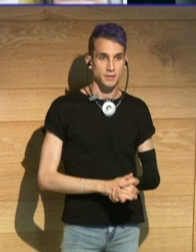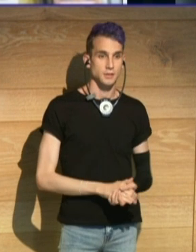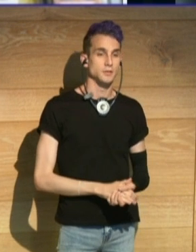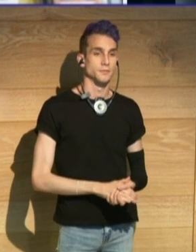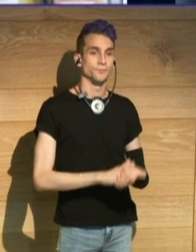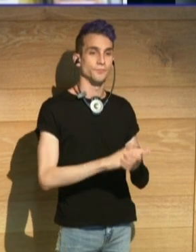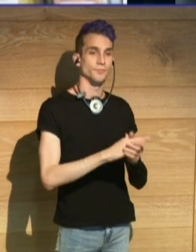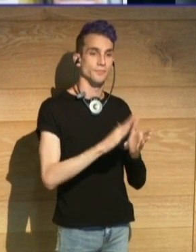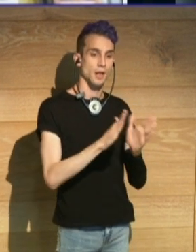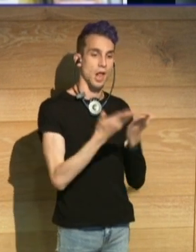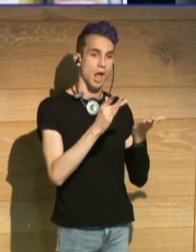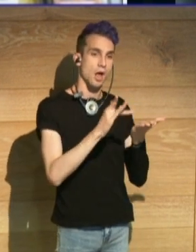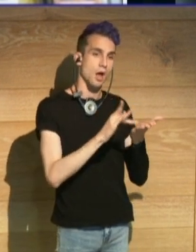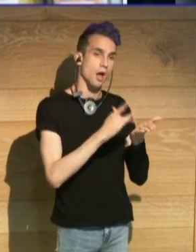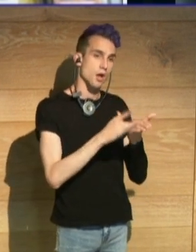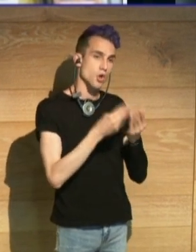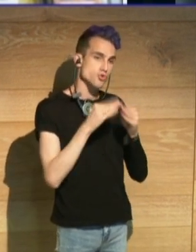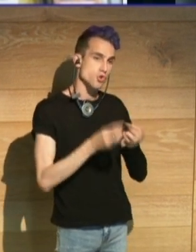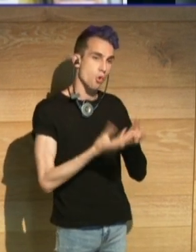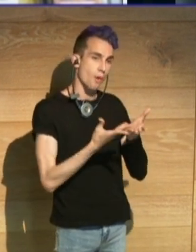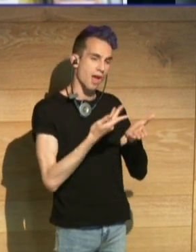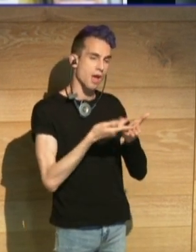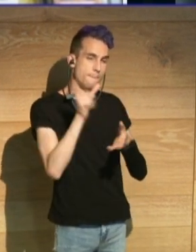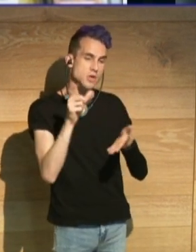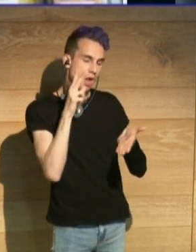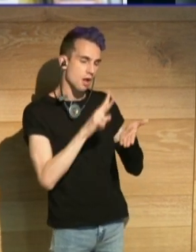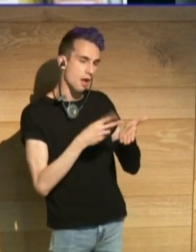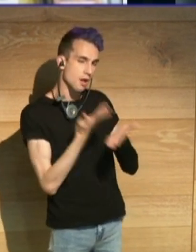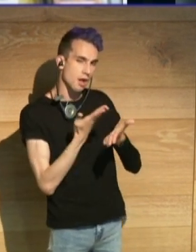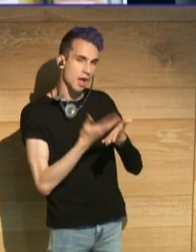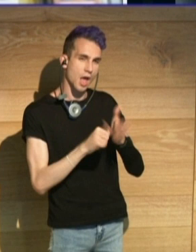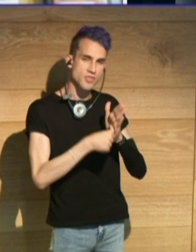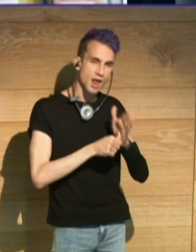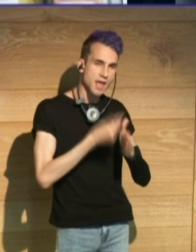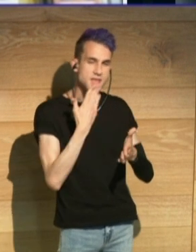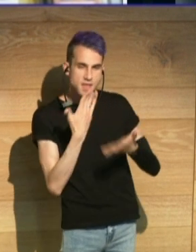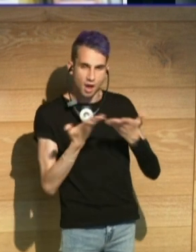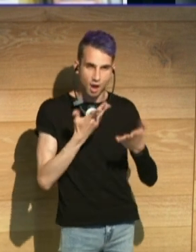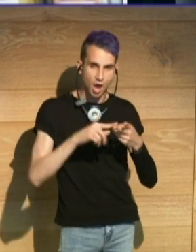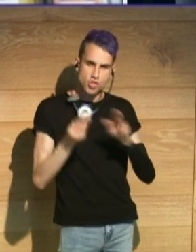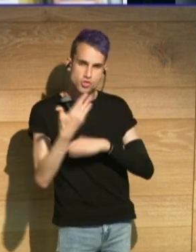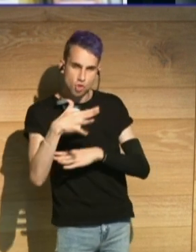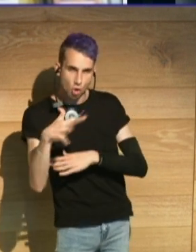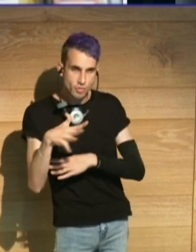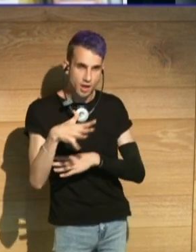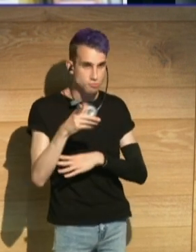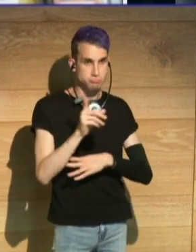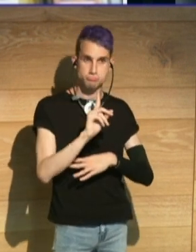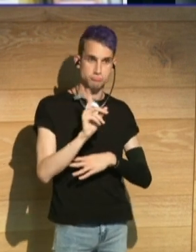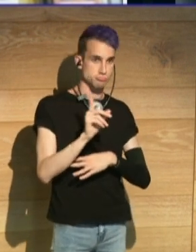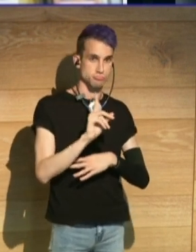le pide al lector un documento, un DNI, cuántos años tiene, dónde ha nacido, pero